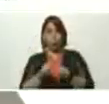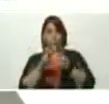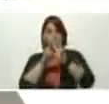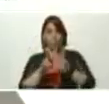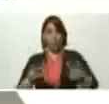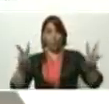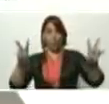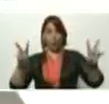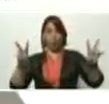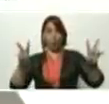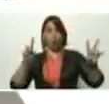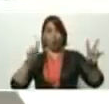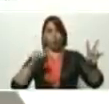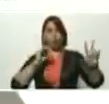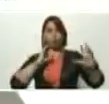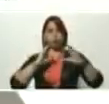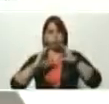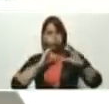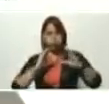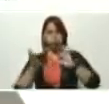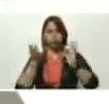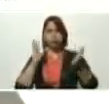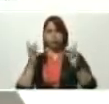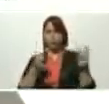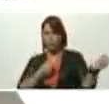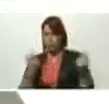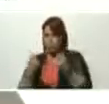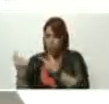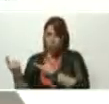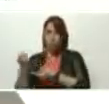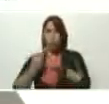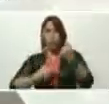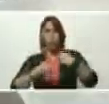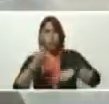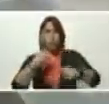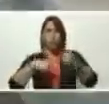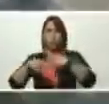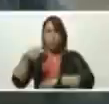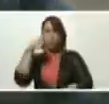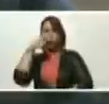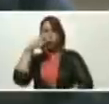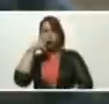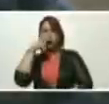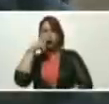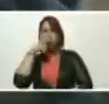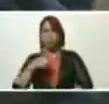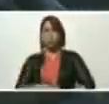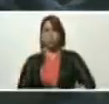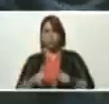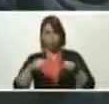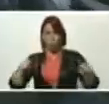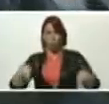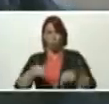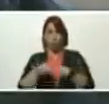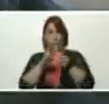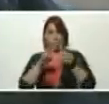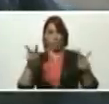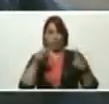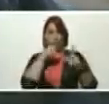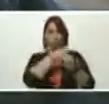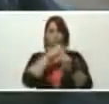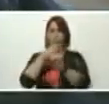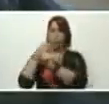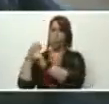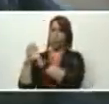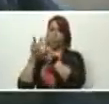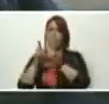vista comunicacional, logístico, operativo, los cuadrantes de paz en el combate por la paz,